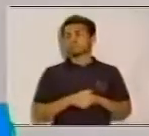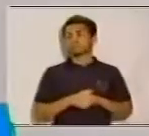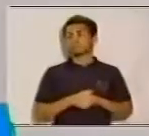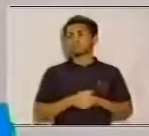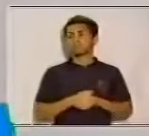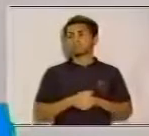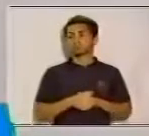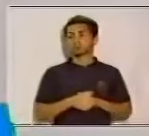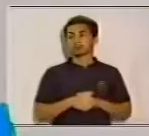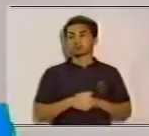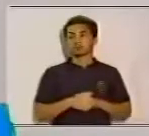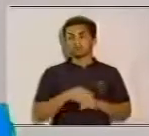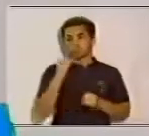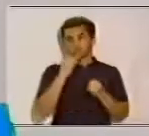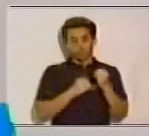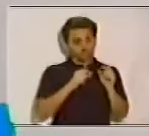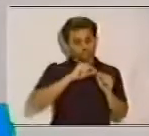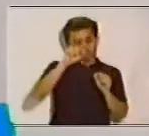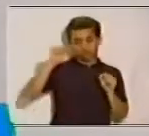Y el último de este